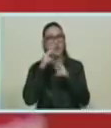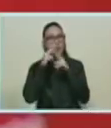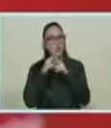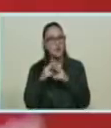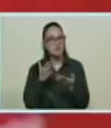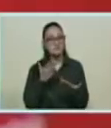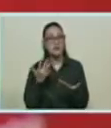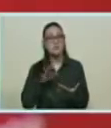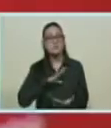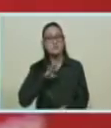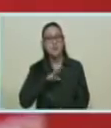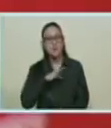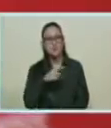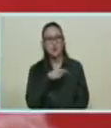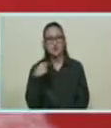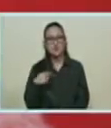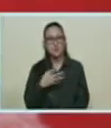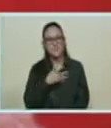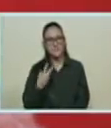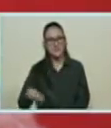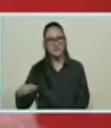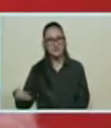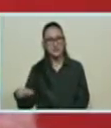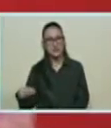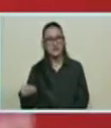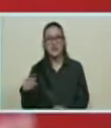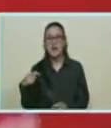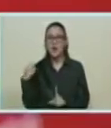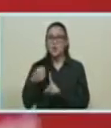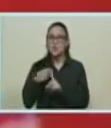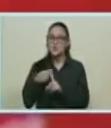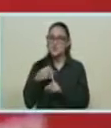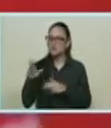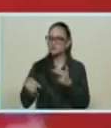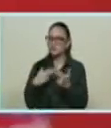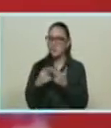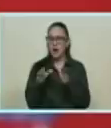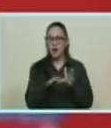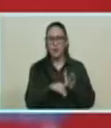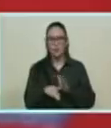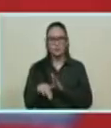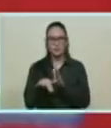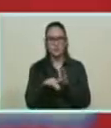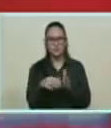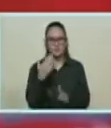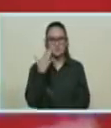honrada y la lucha contra la corrupción.